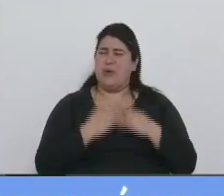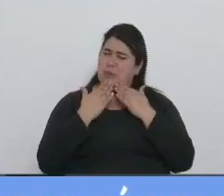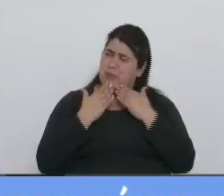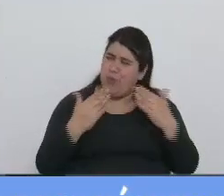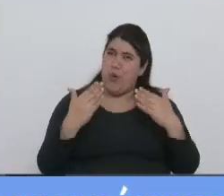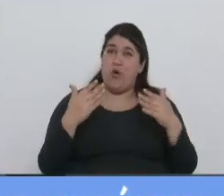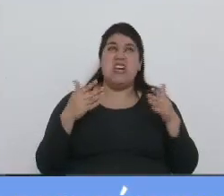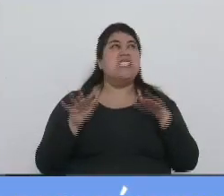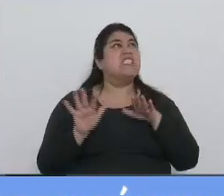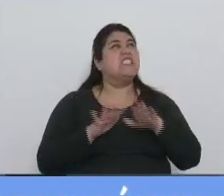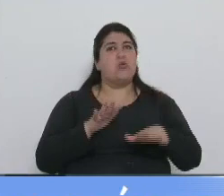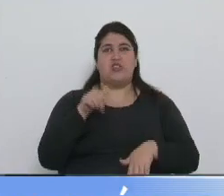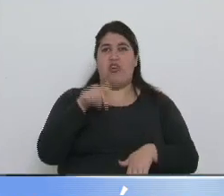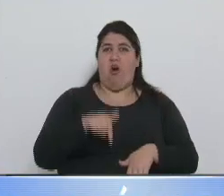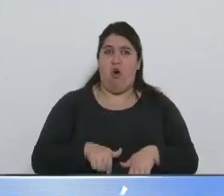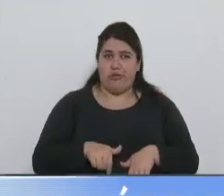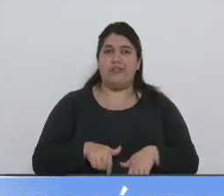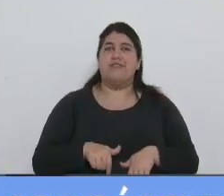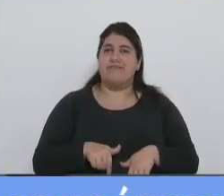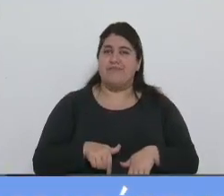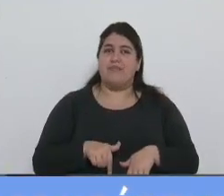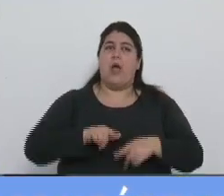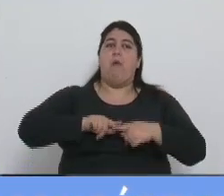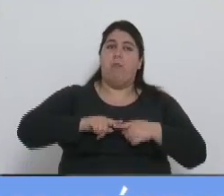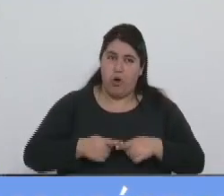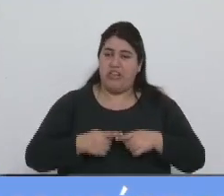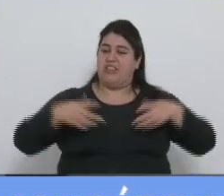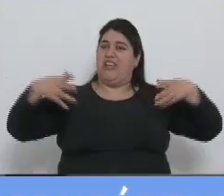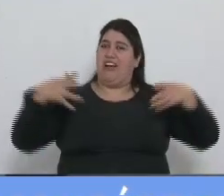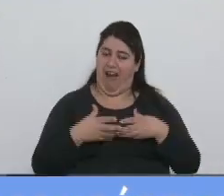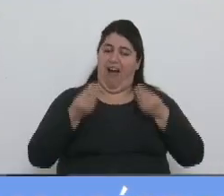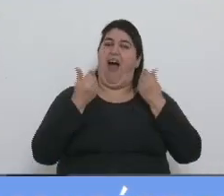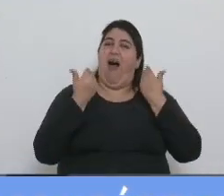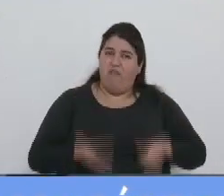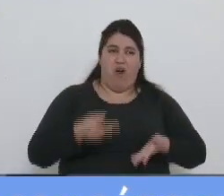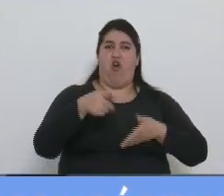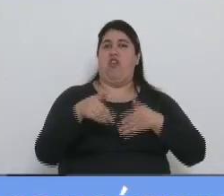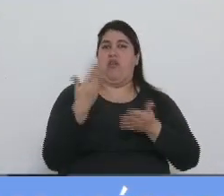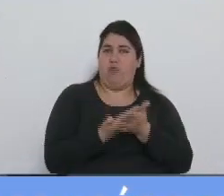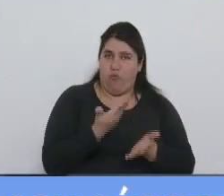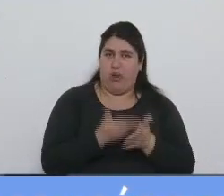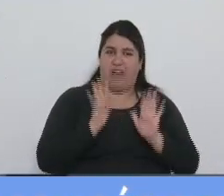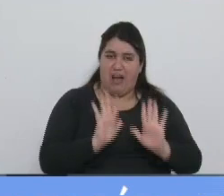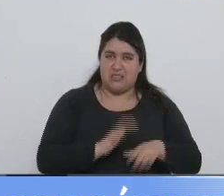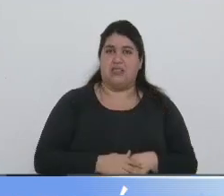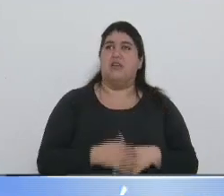sucediendo hoy nos reafirma que la política tiene que servir para esto, para de cara a